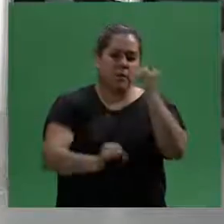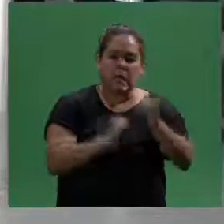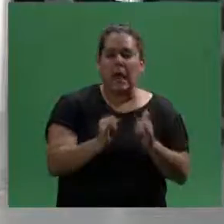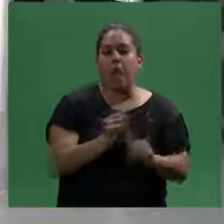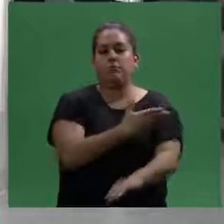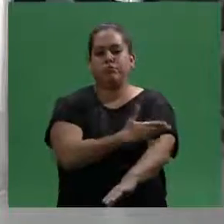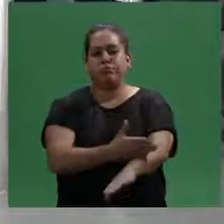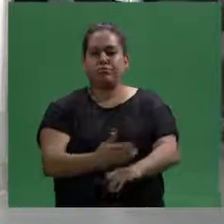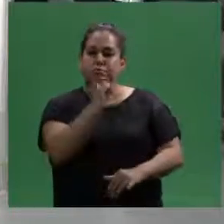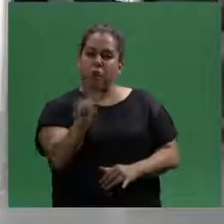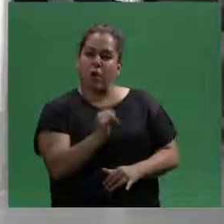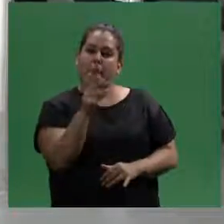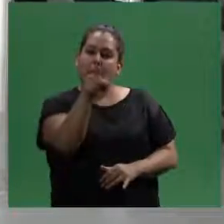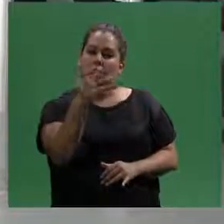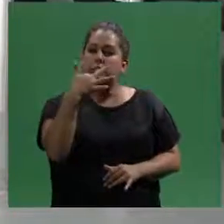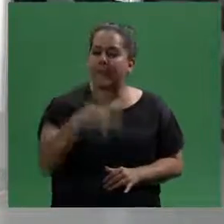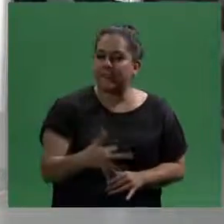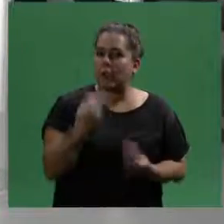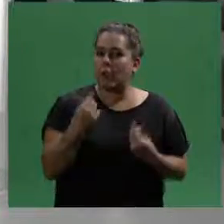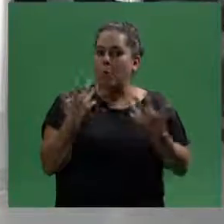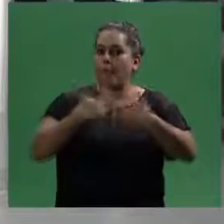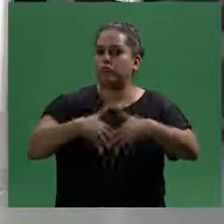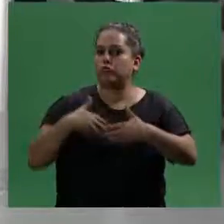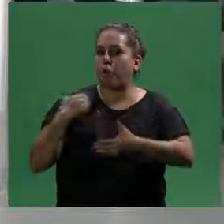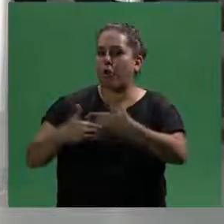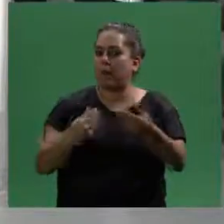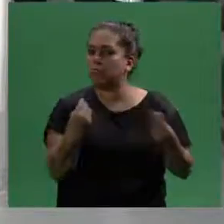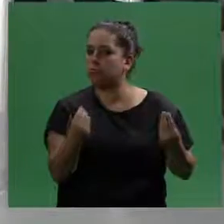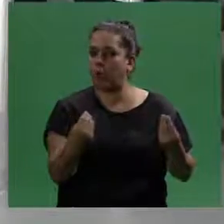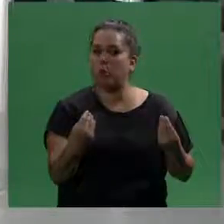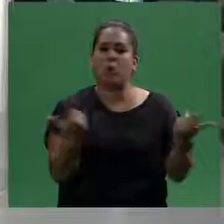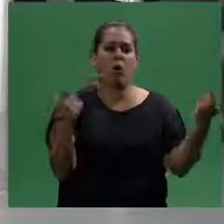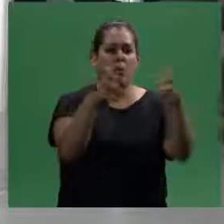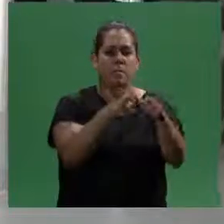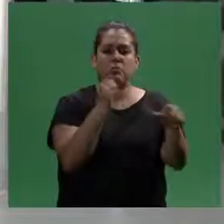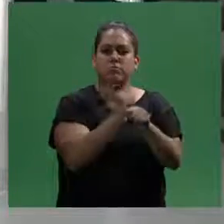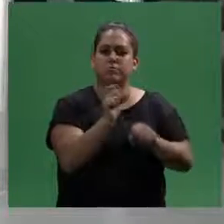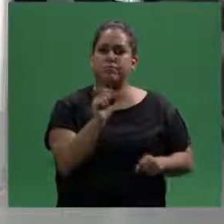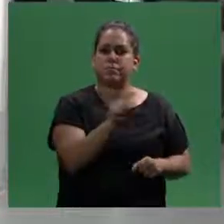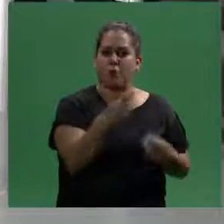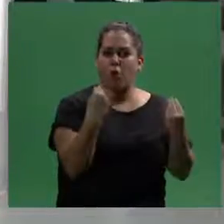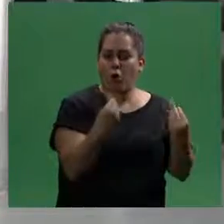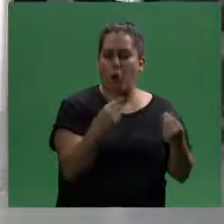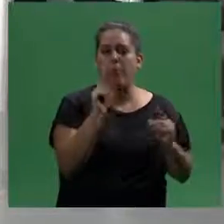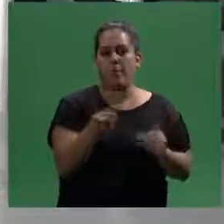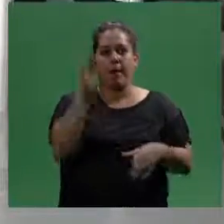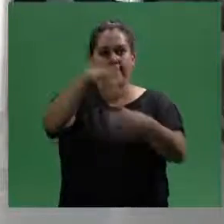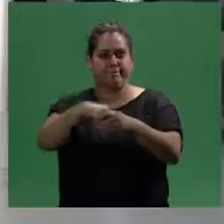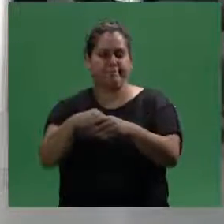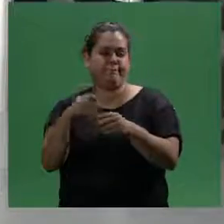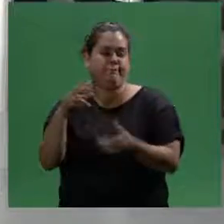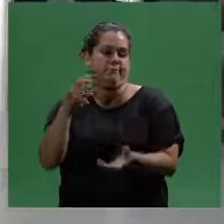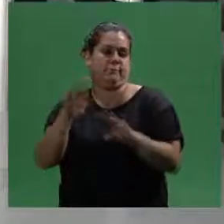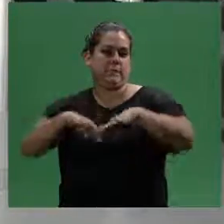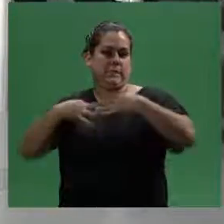explicarte, contarte y que vos entiendas cómo es este funcionamiento, cómo funcionan las comisiones en la Cámara, cómo se trabaja en la Cámara